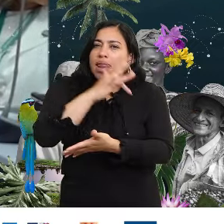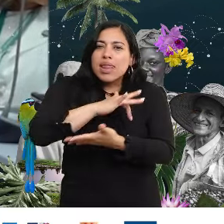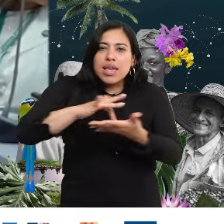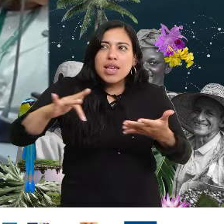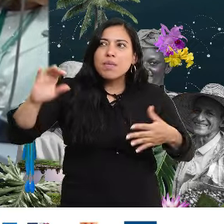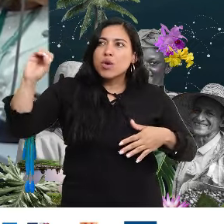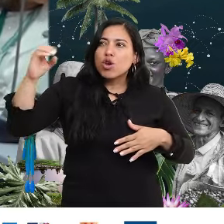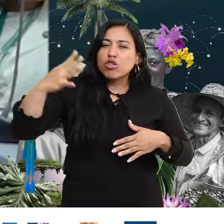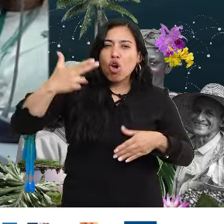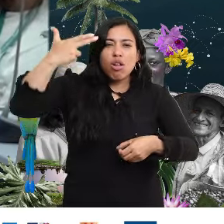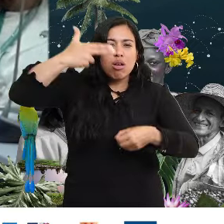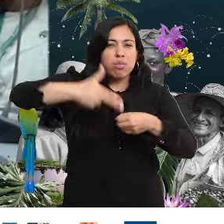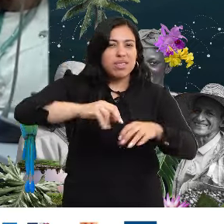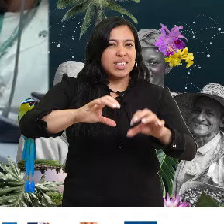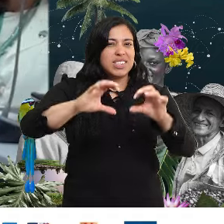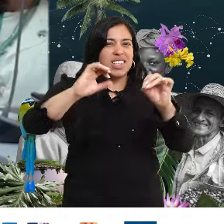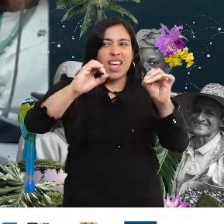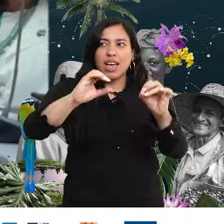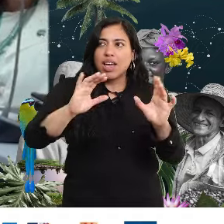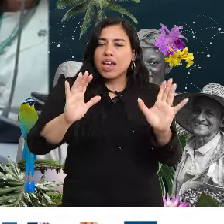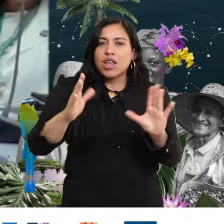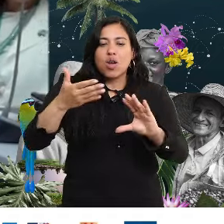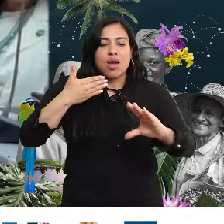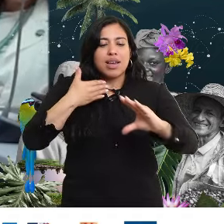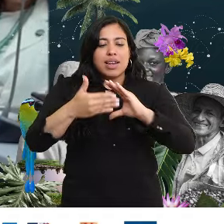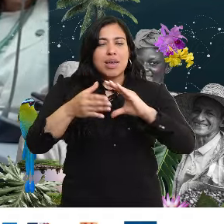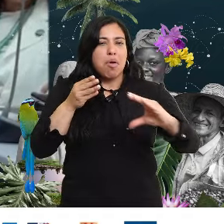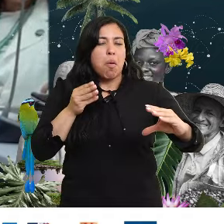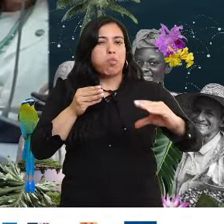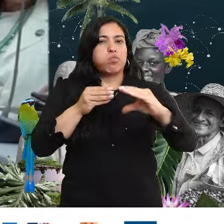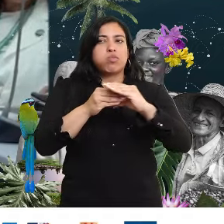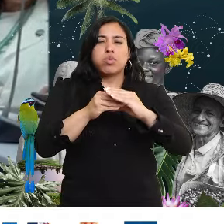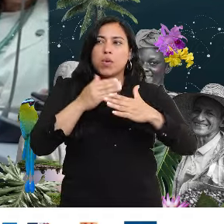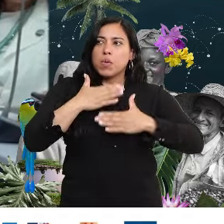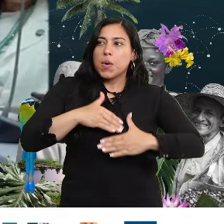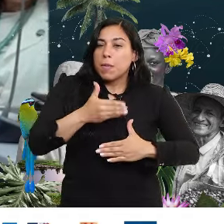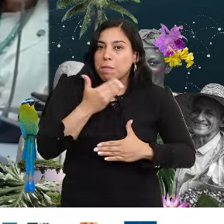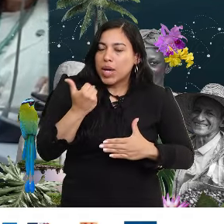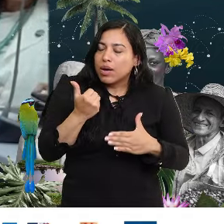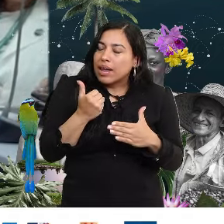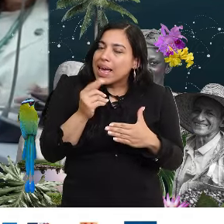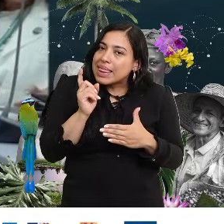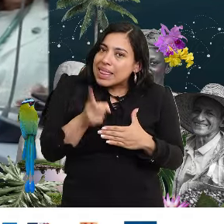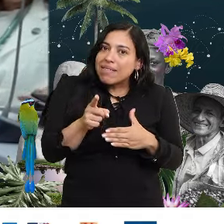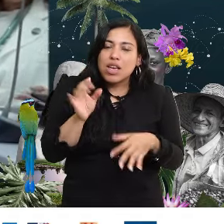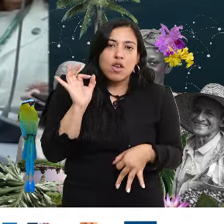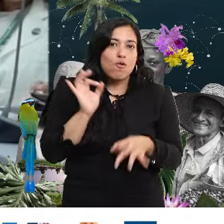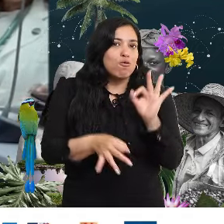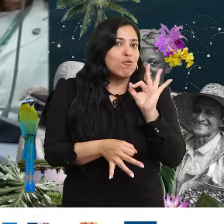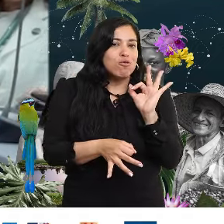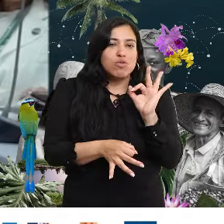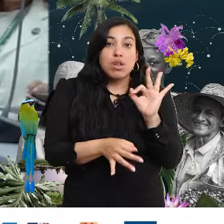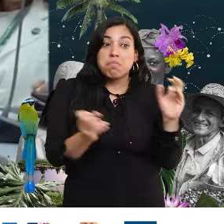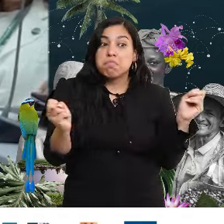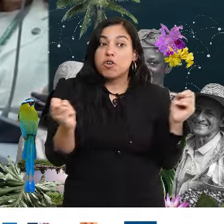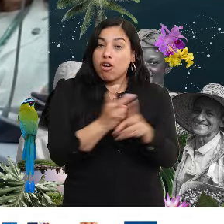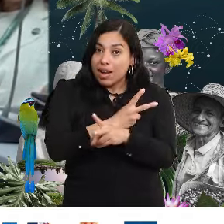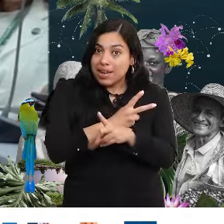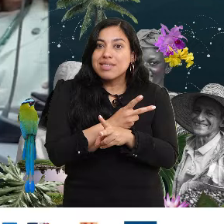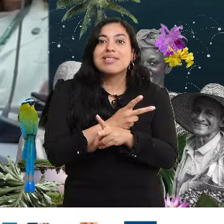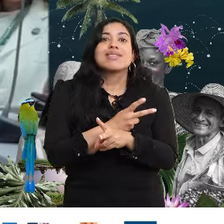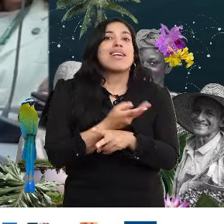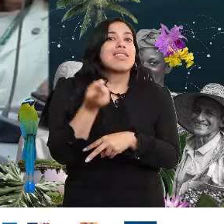una adaptación climática puede ser igual de injusta, igual de violenta